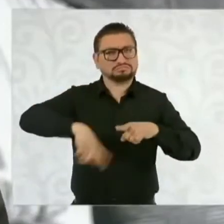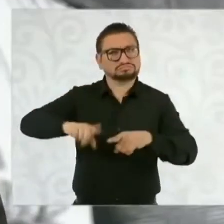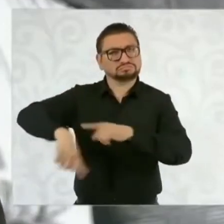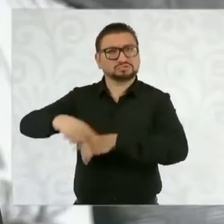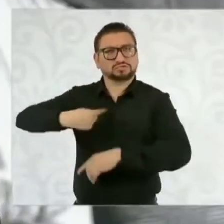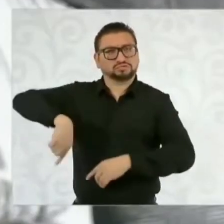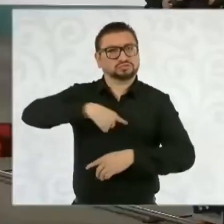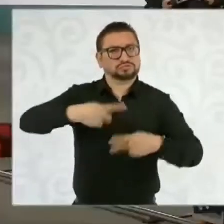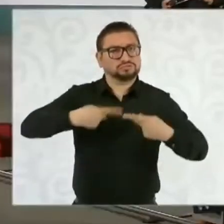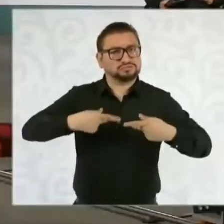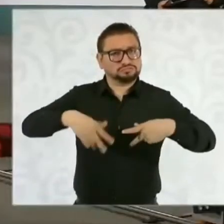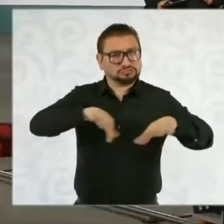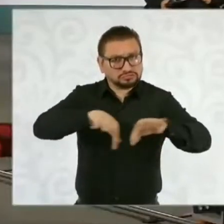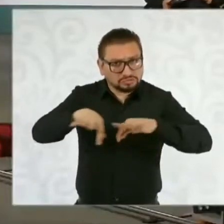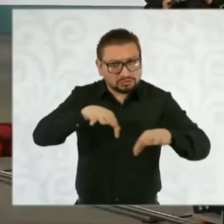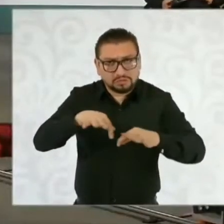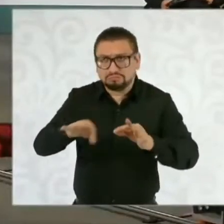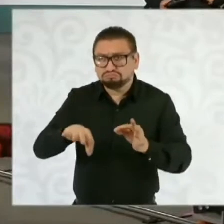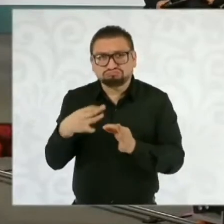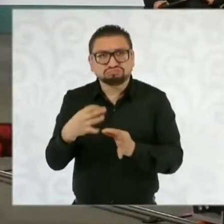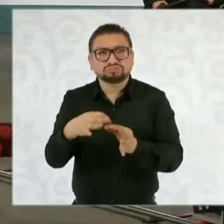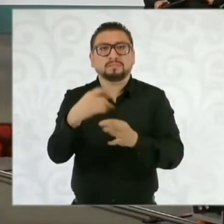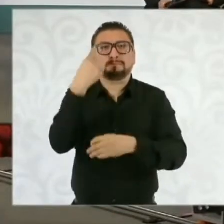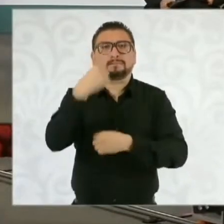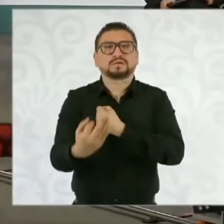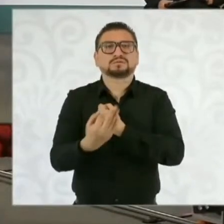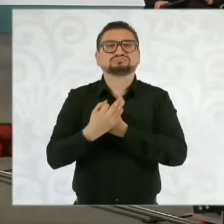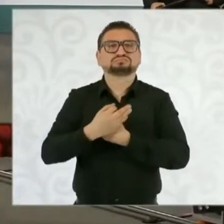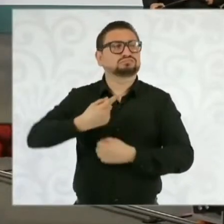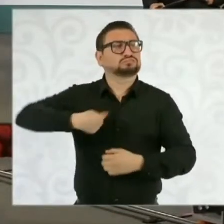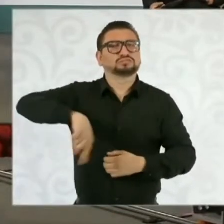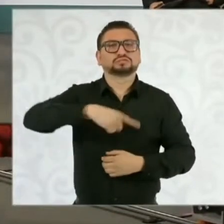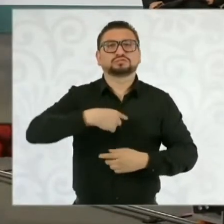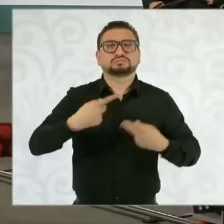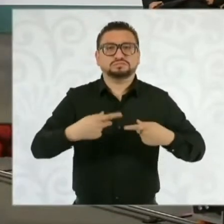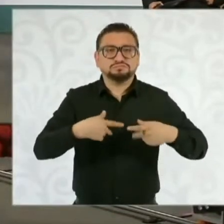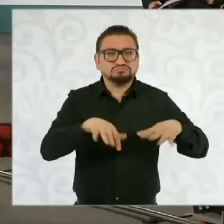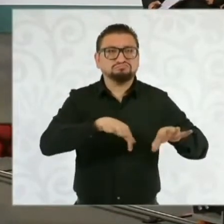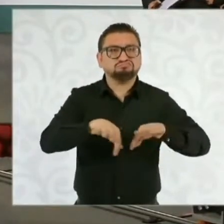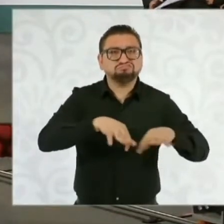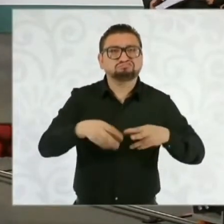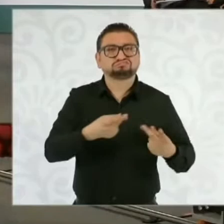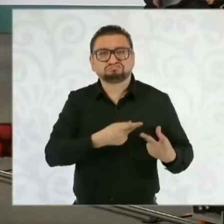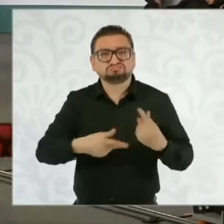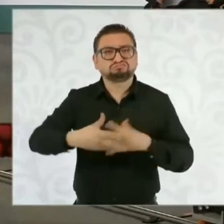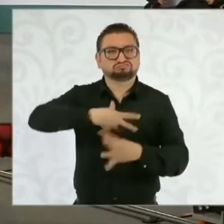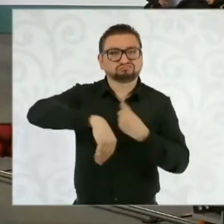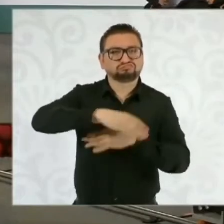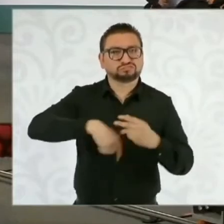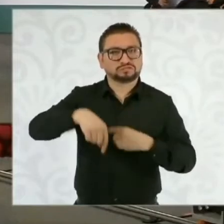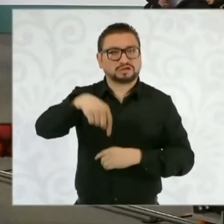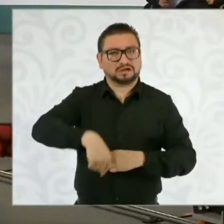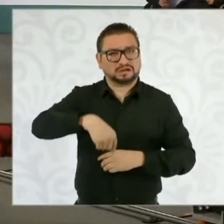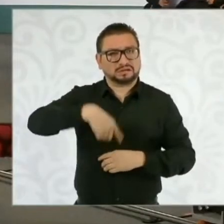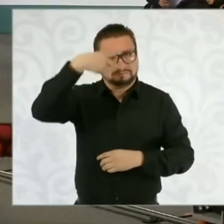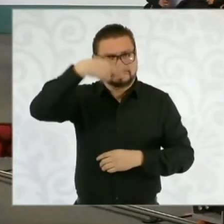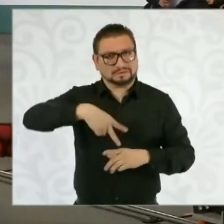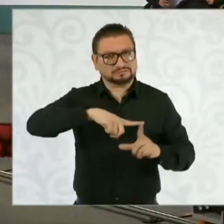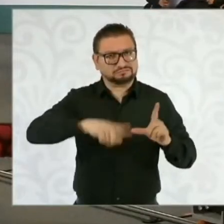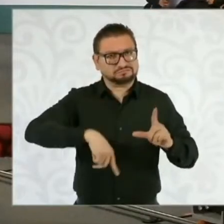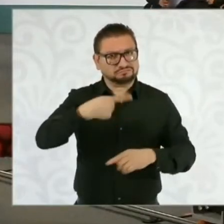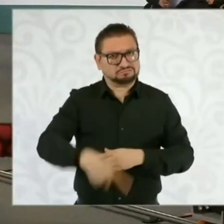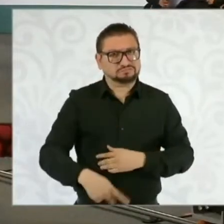trabajadores en beneficio precisamente de quienes producen en este país. Y